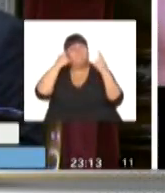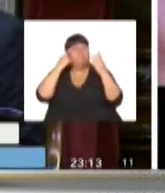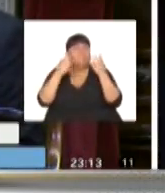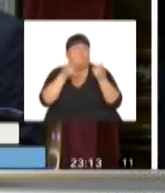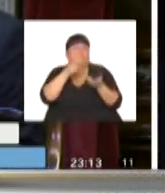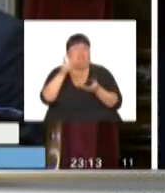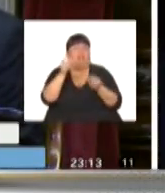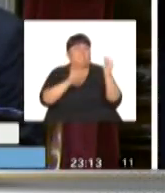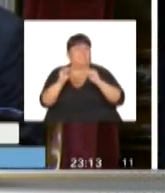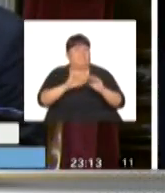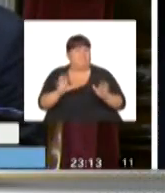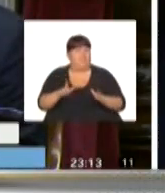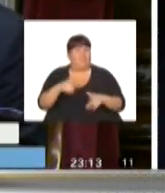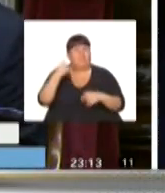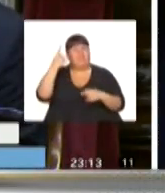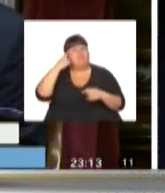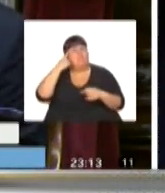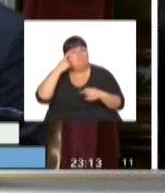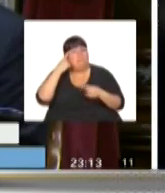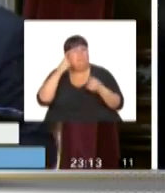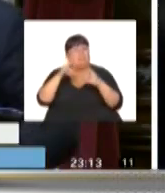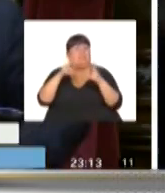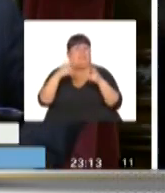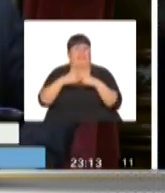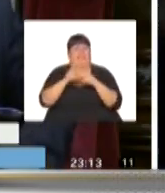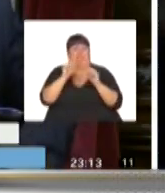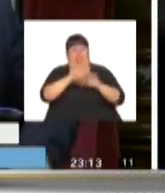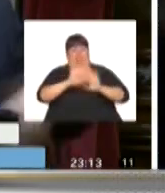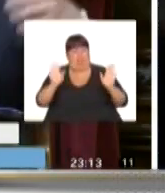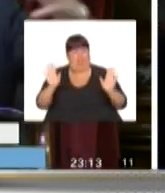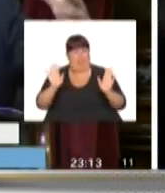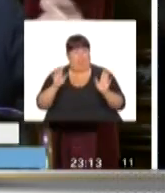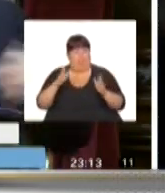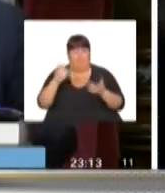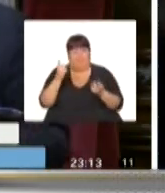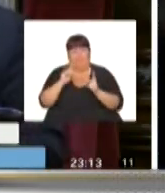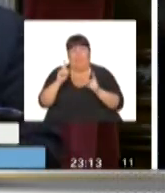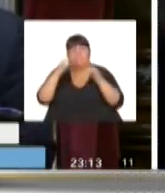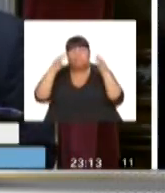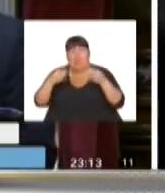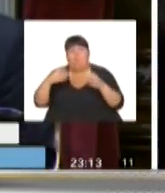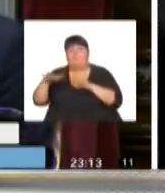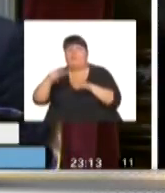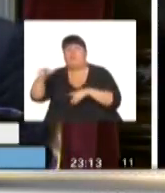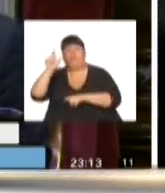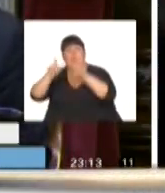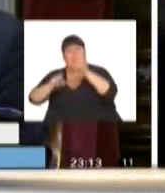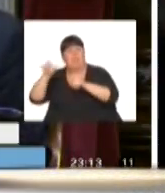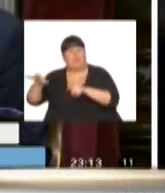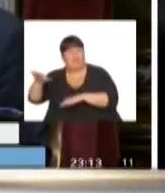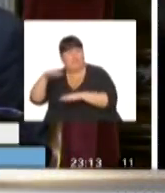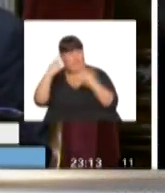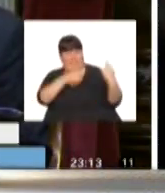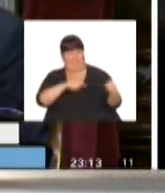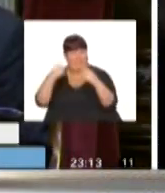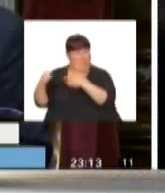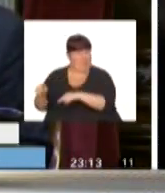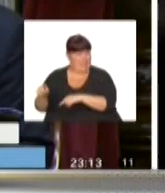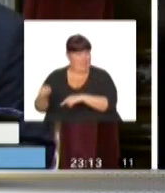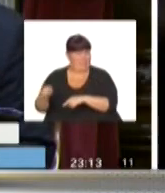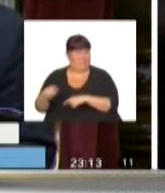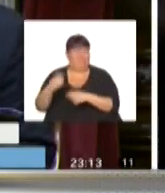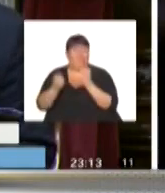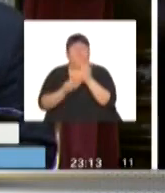toda una creencia que con esa política la pueden aislar. Pero digamos, vos la podés